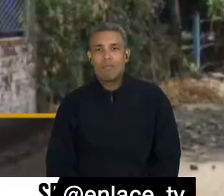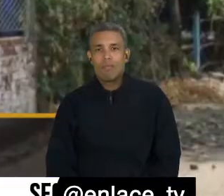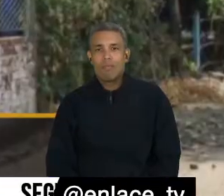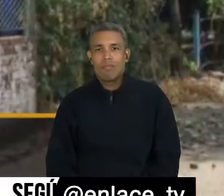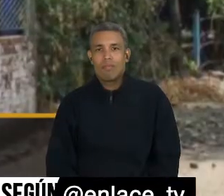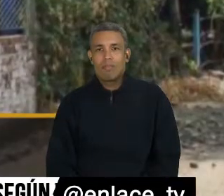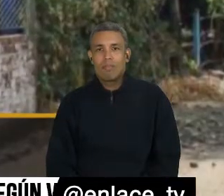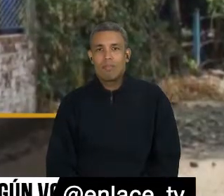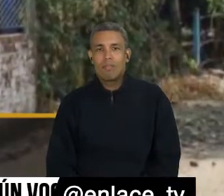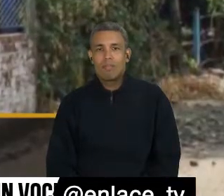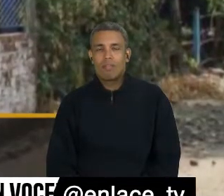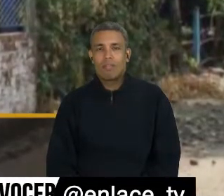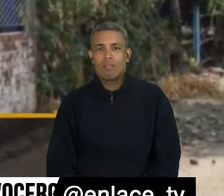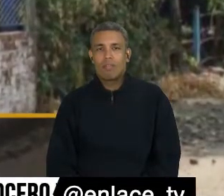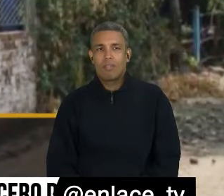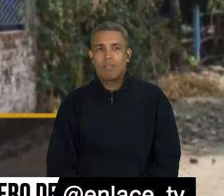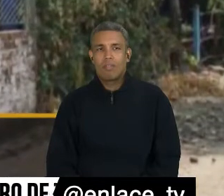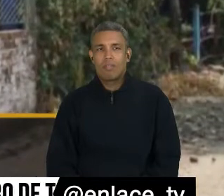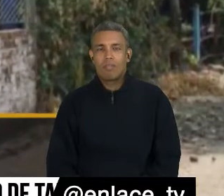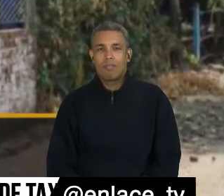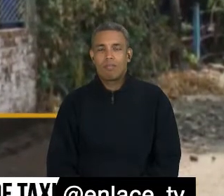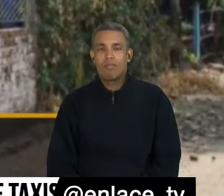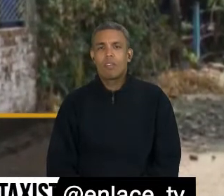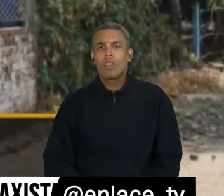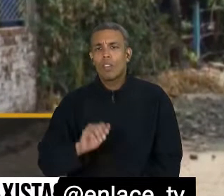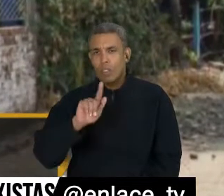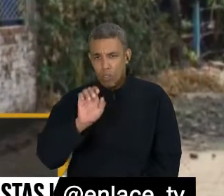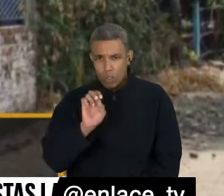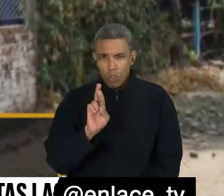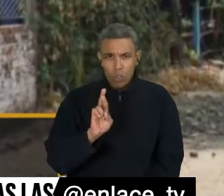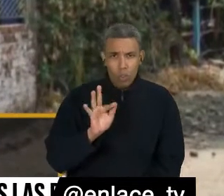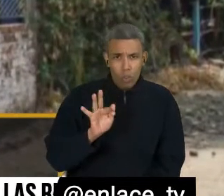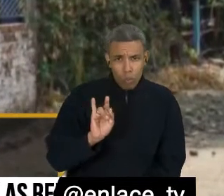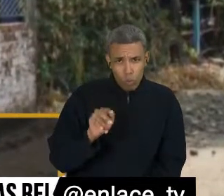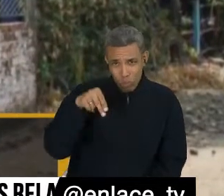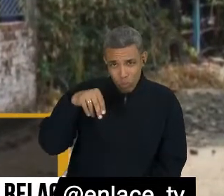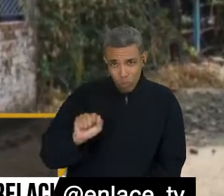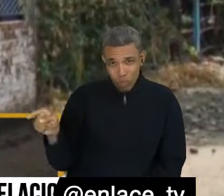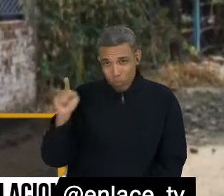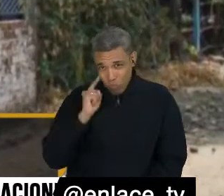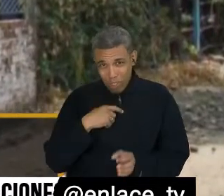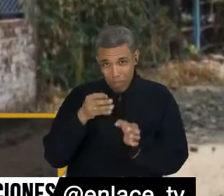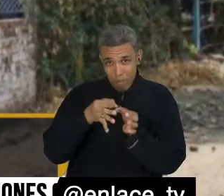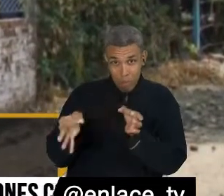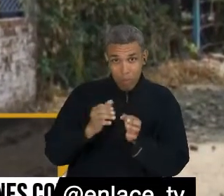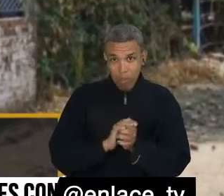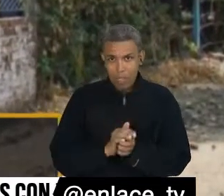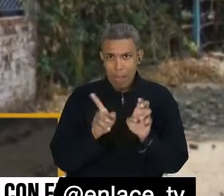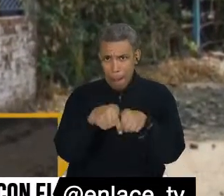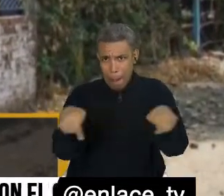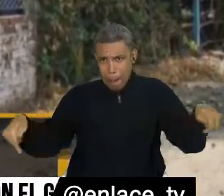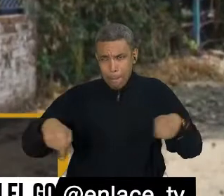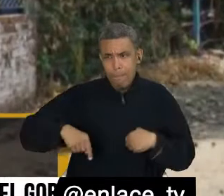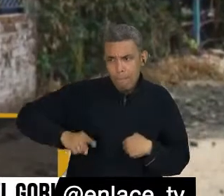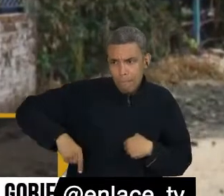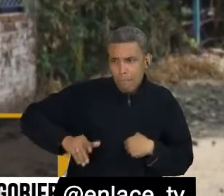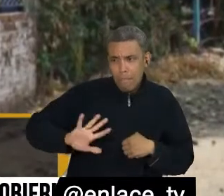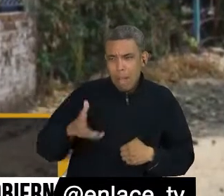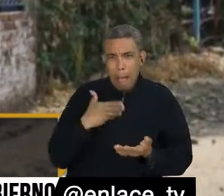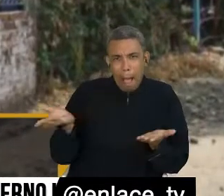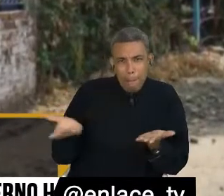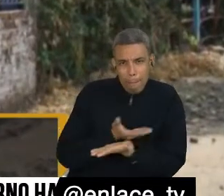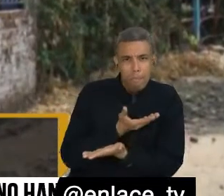Una nueva sede educativa para los estudiantes del corregimiento La Fortuna será construida luego de que la sede principal de la institución tuviera que ser